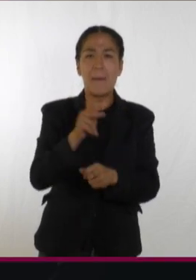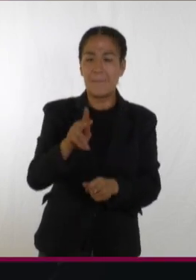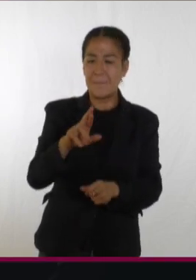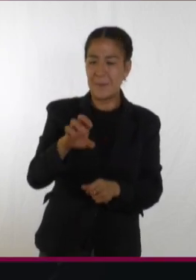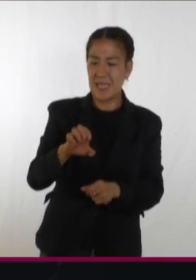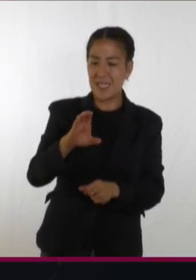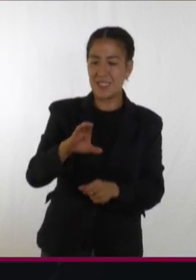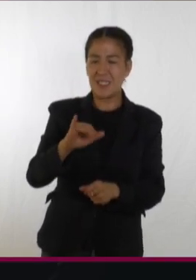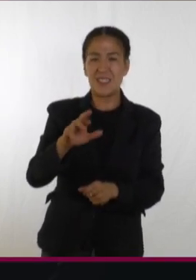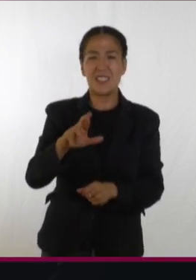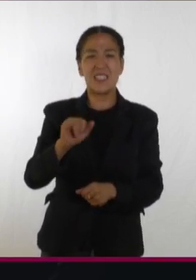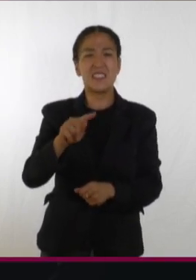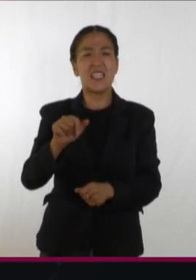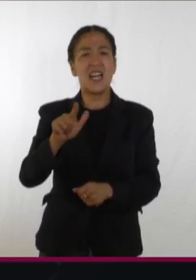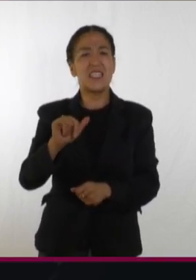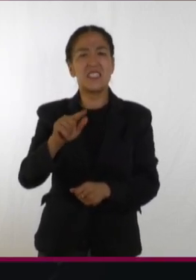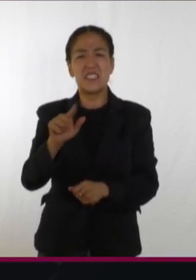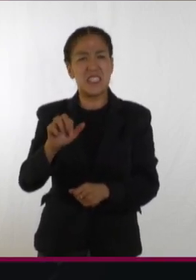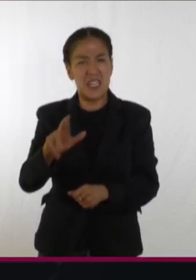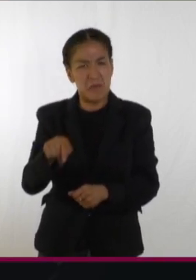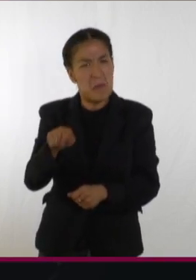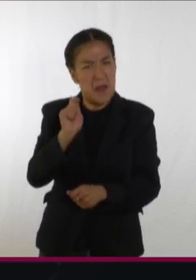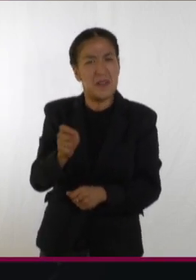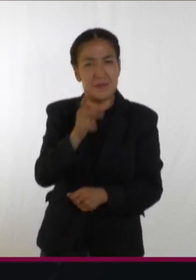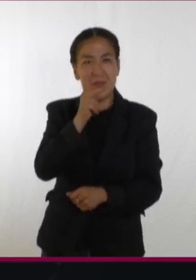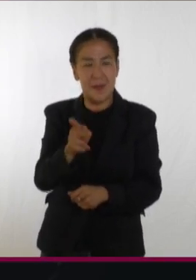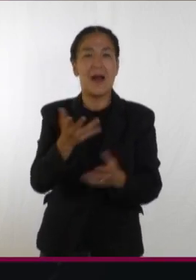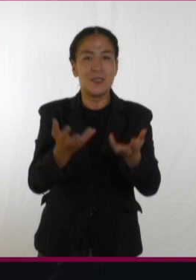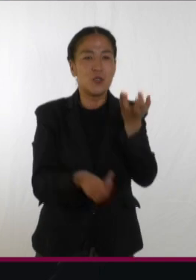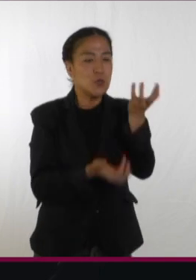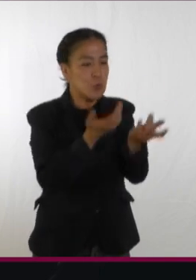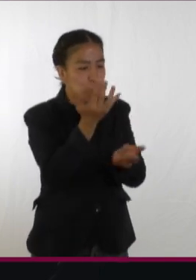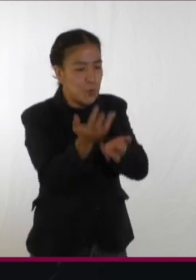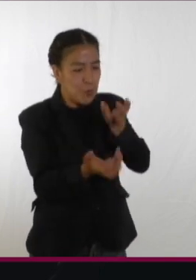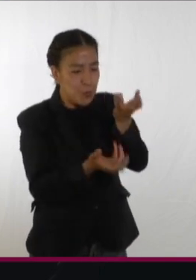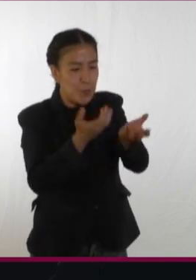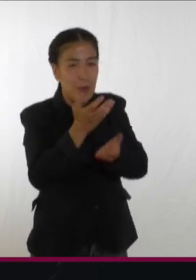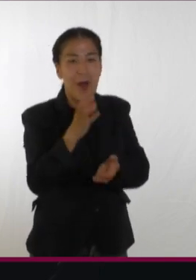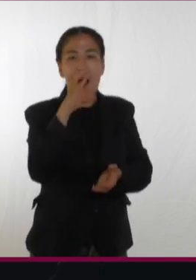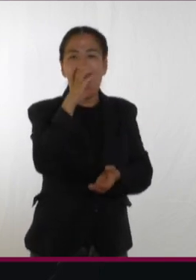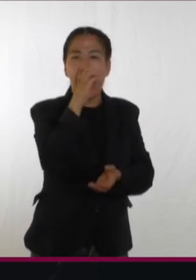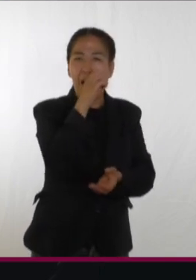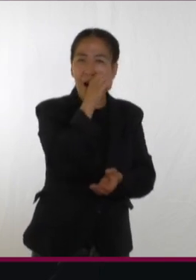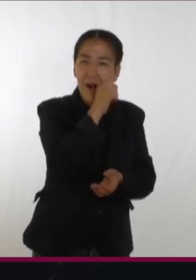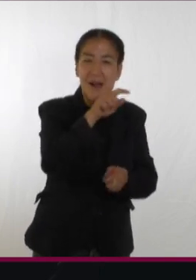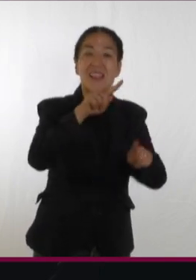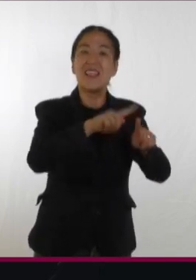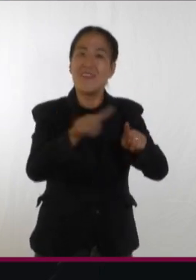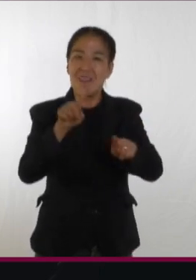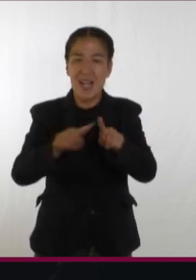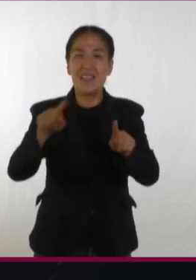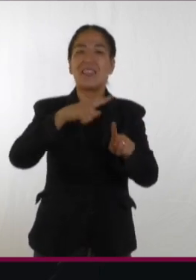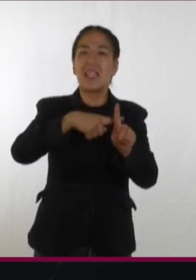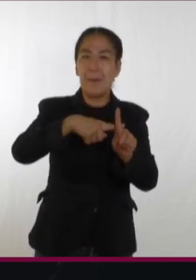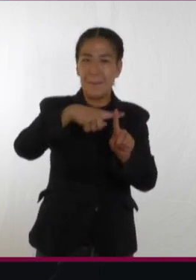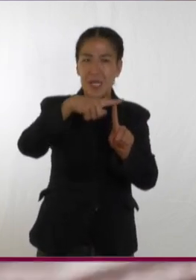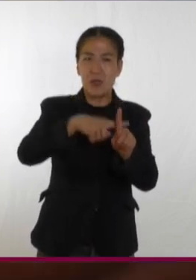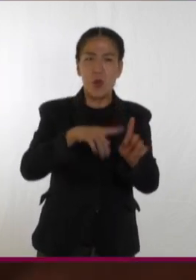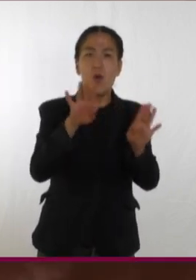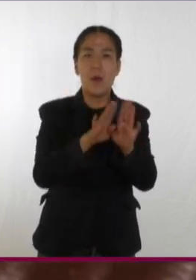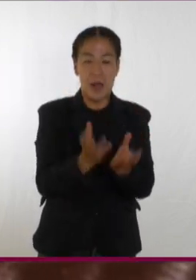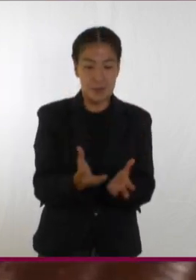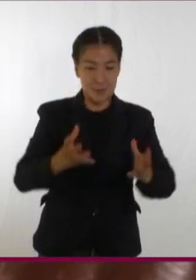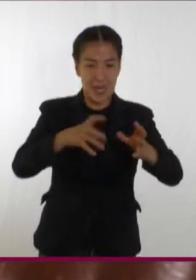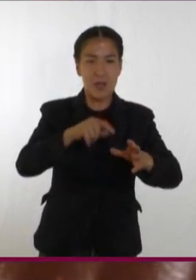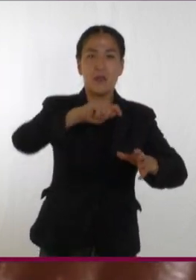a precristalizar el chocolate. ¿Qué quiere decir eso? Que lo vamos a fundir, pero cada uno de ellos se maneja a diferentes temperaturas.